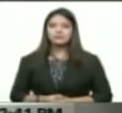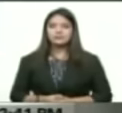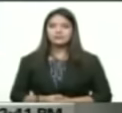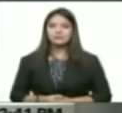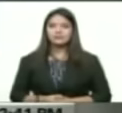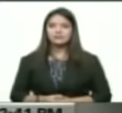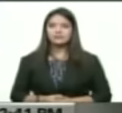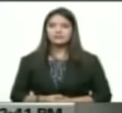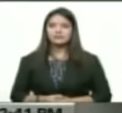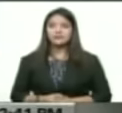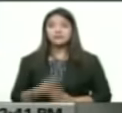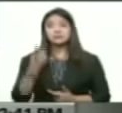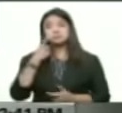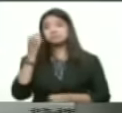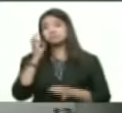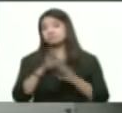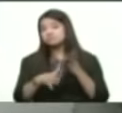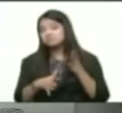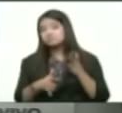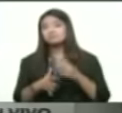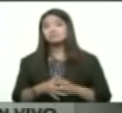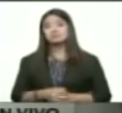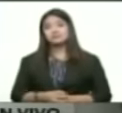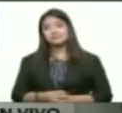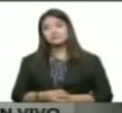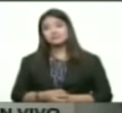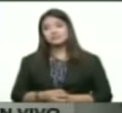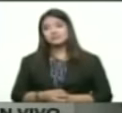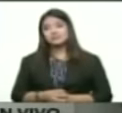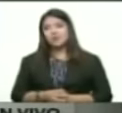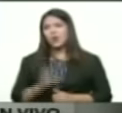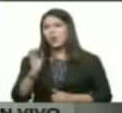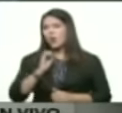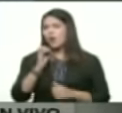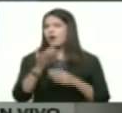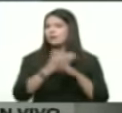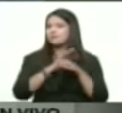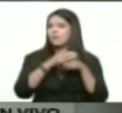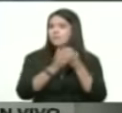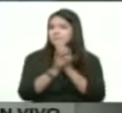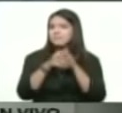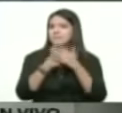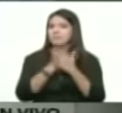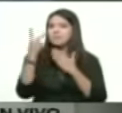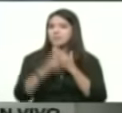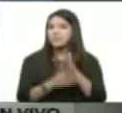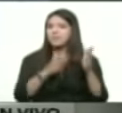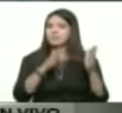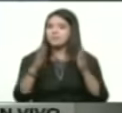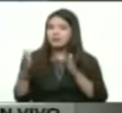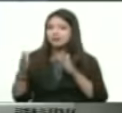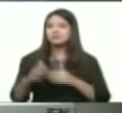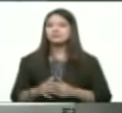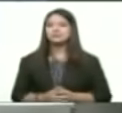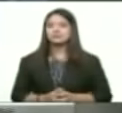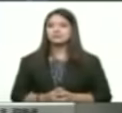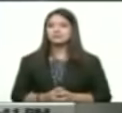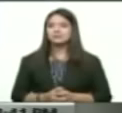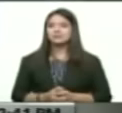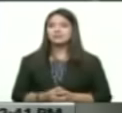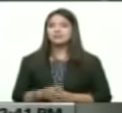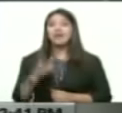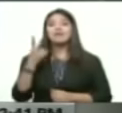como coincidencia, digamos, o quizás orquestado, un plan ya maestro,